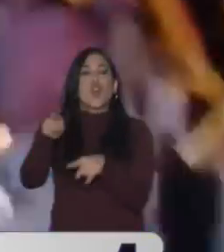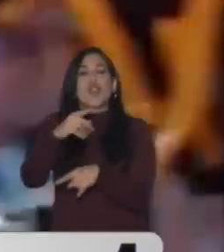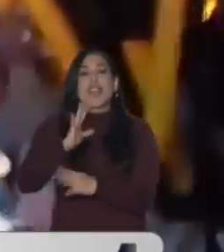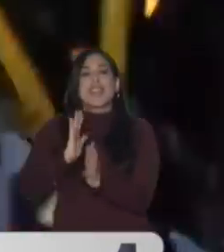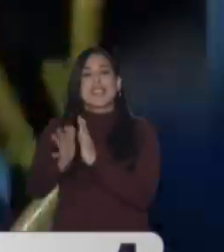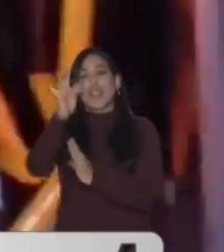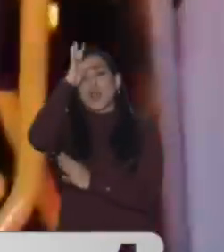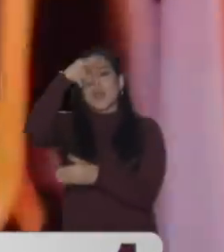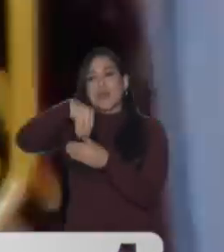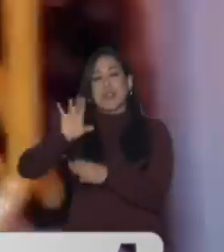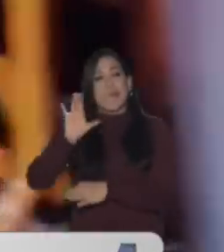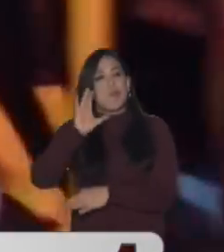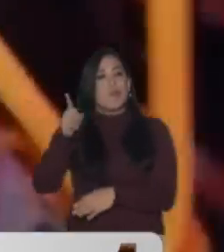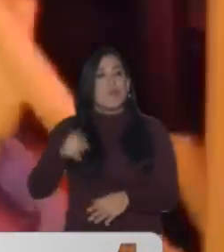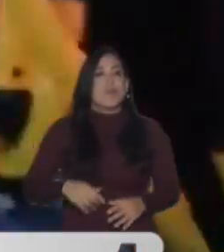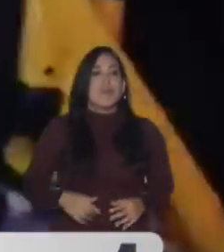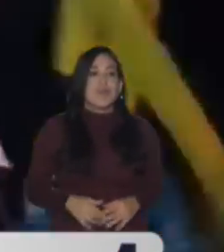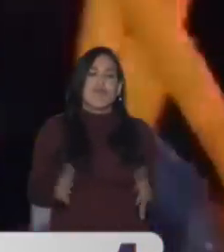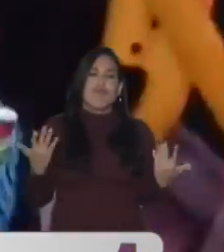al centro médico.